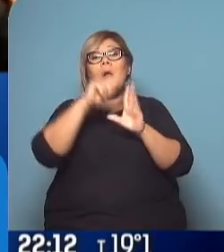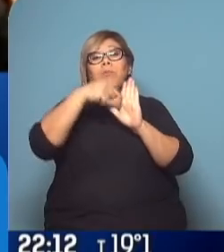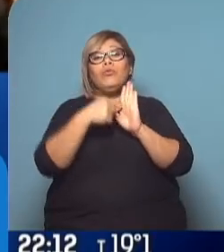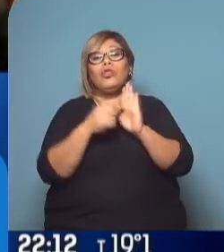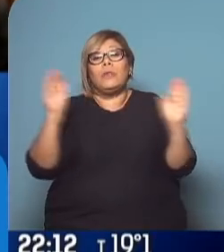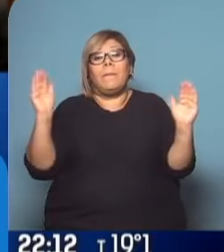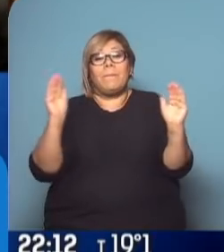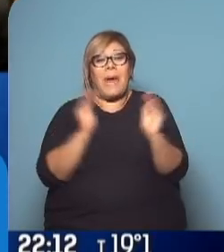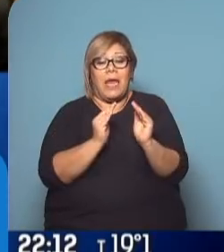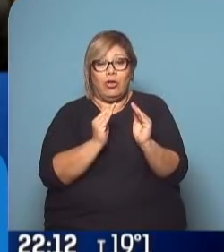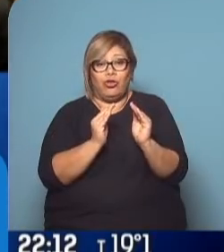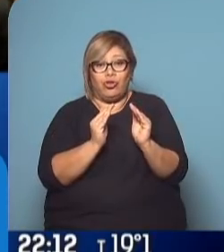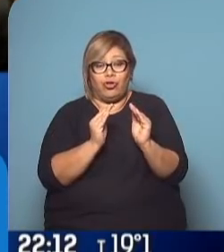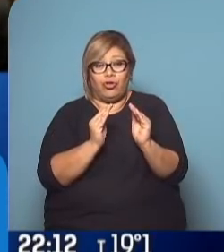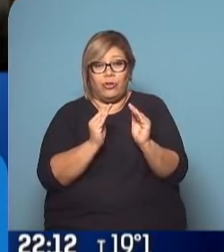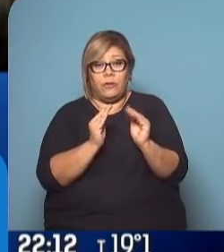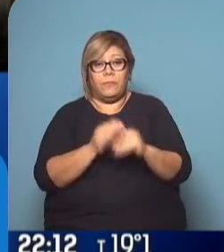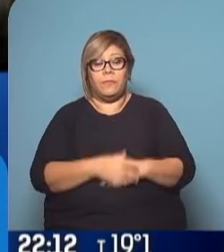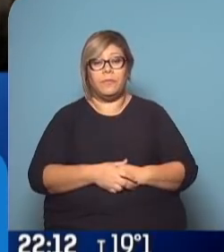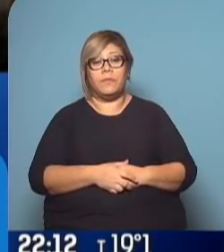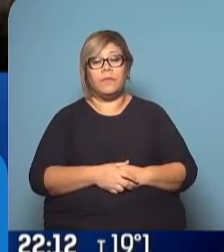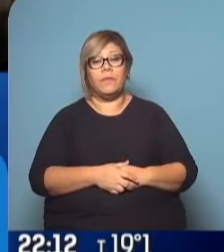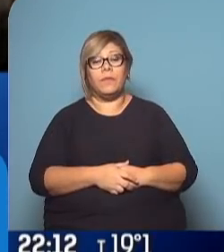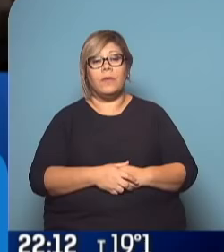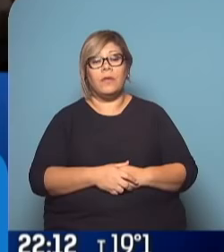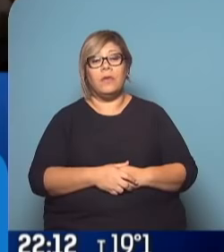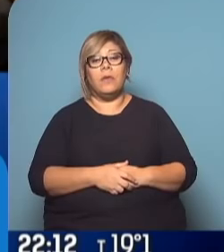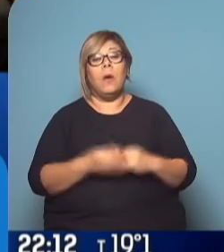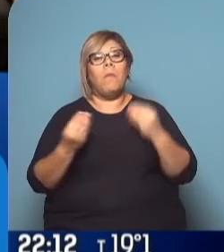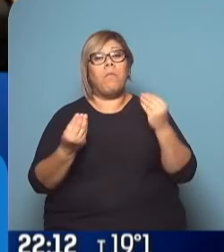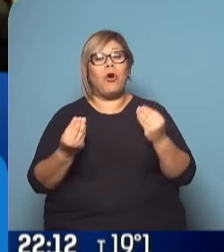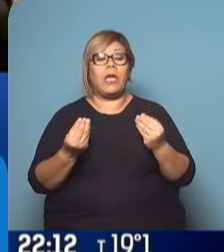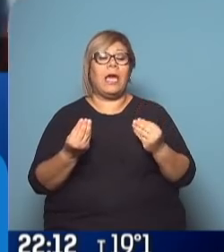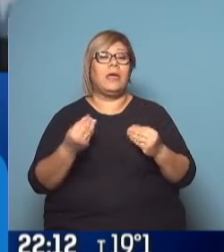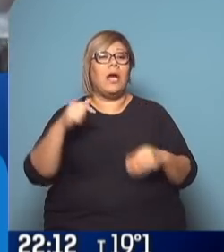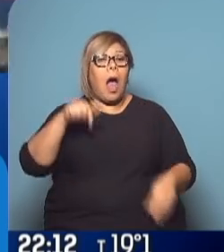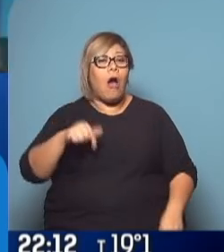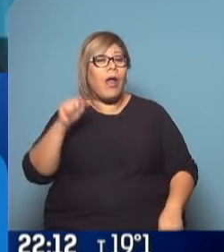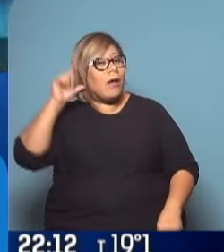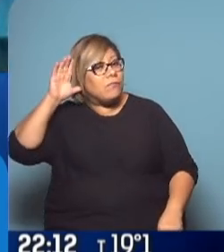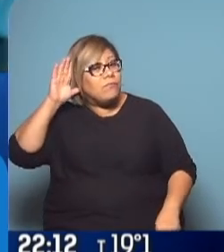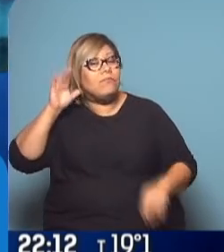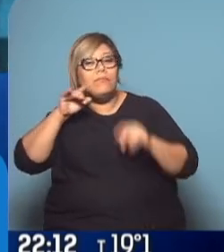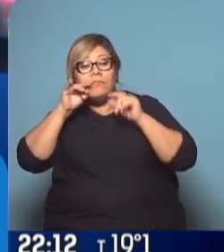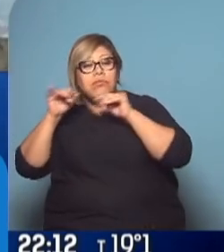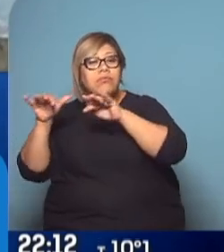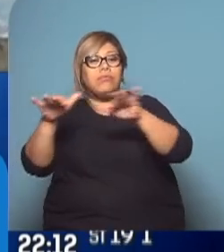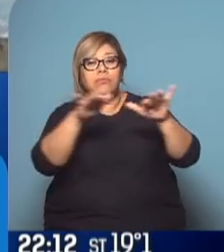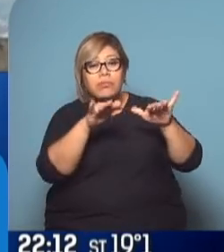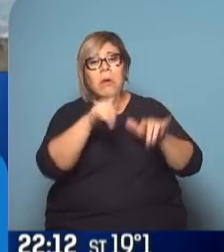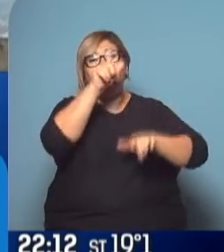agujero, una puerta en el muro de la soberanía. ¿Por qué digo eso? Porque hoy en día escucho todo el tiempo, lo escuchamos a Maduro, escuchamos a